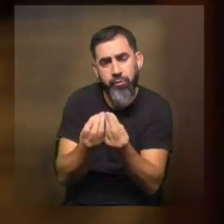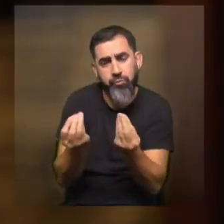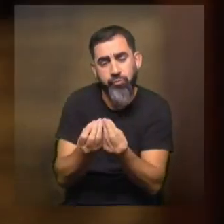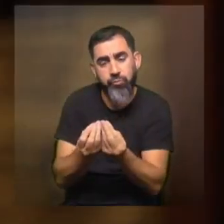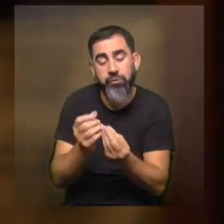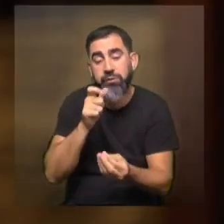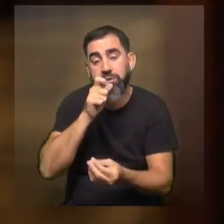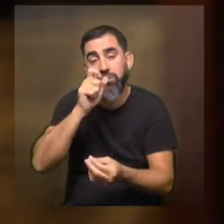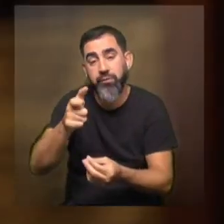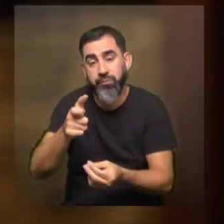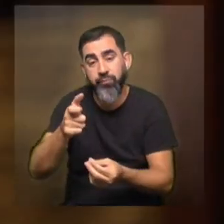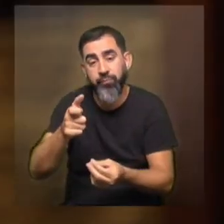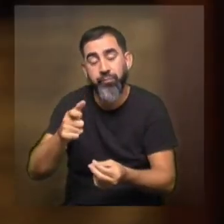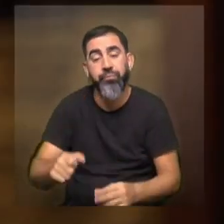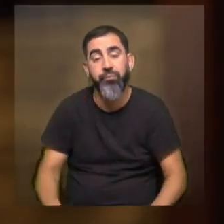implica